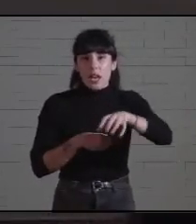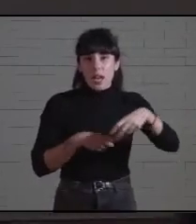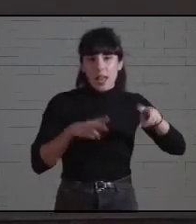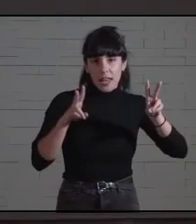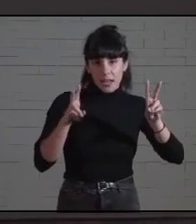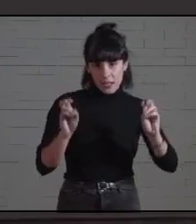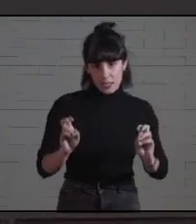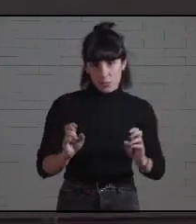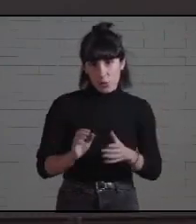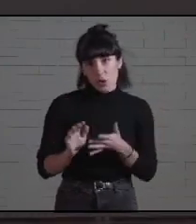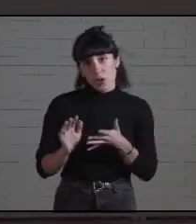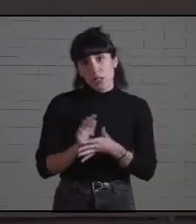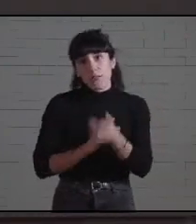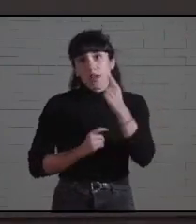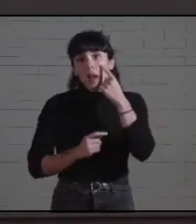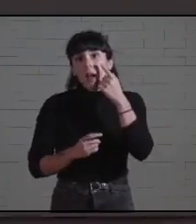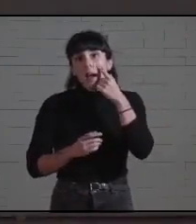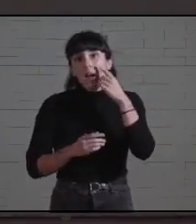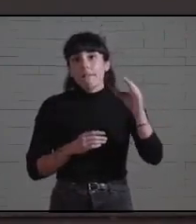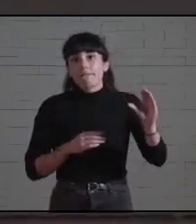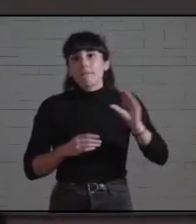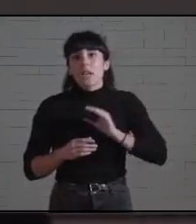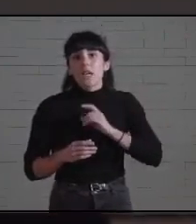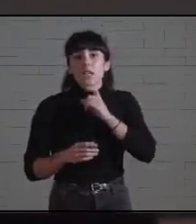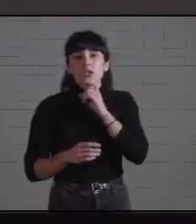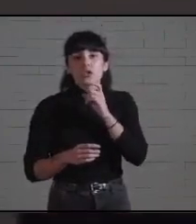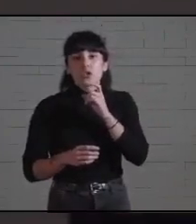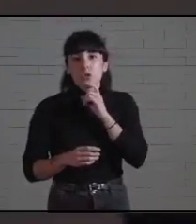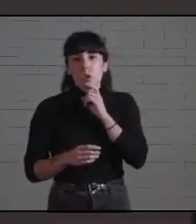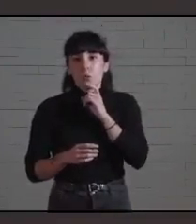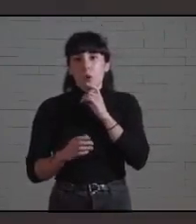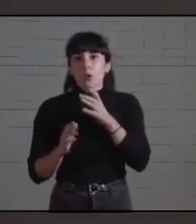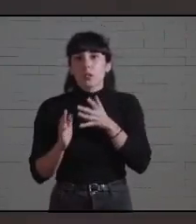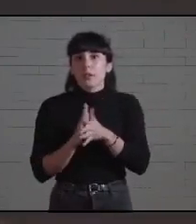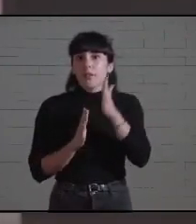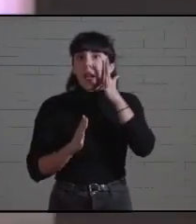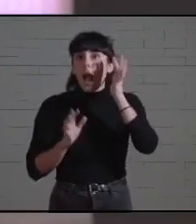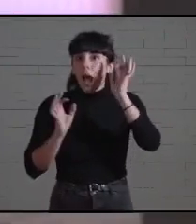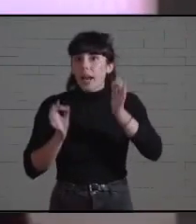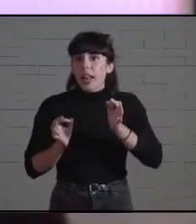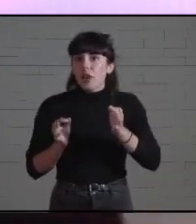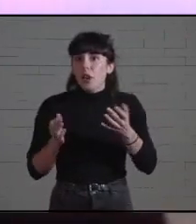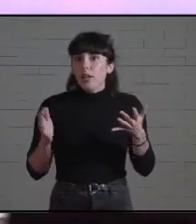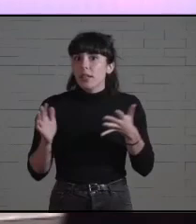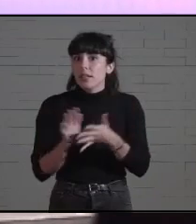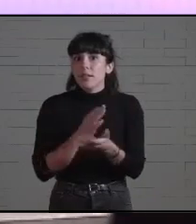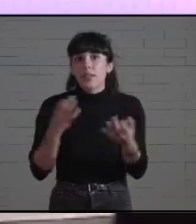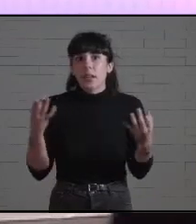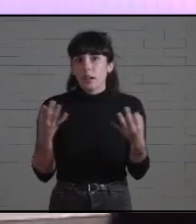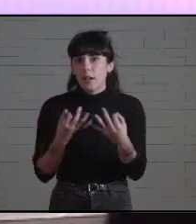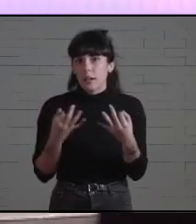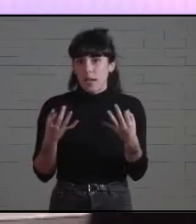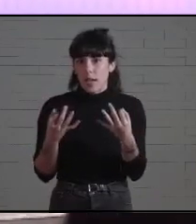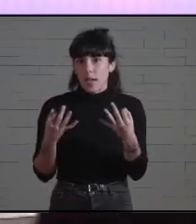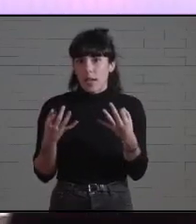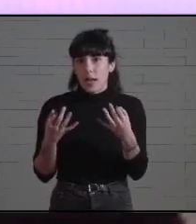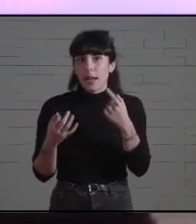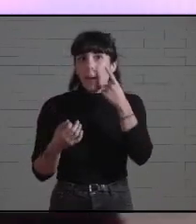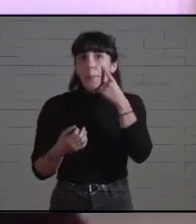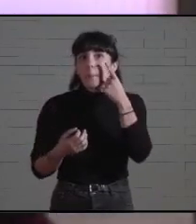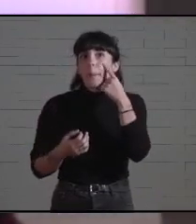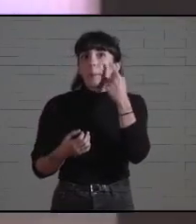de los impuestos que se reciben, de los ingresos. Y bueno, por racionalizar, pues habría que racionalizar también en general, ver el